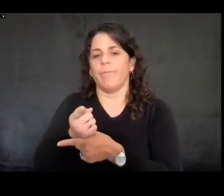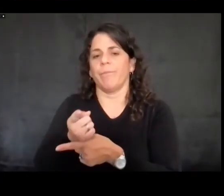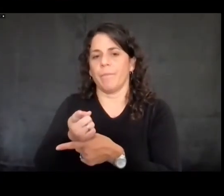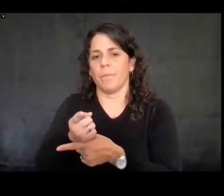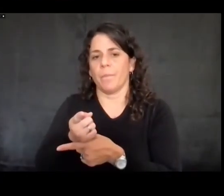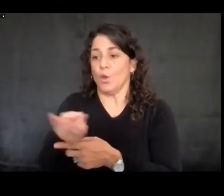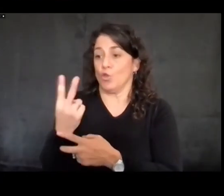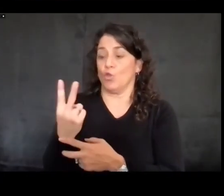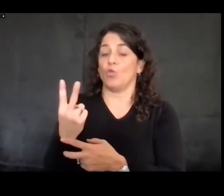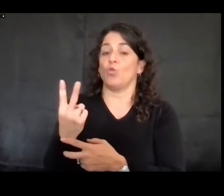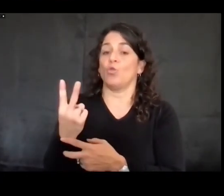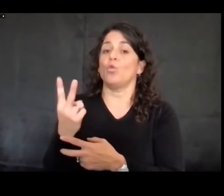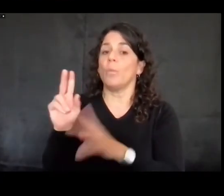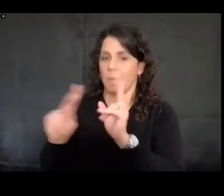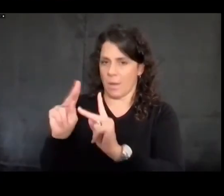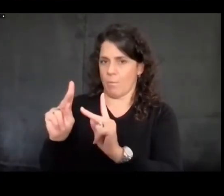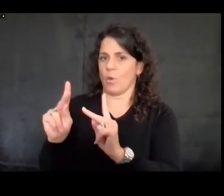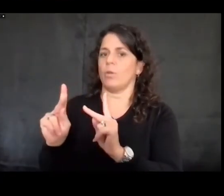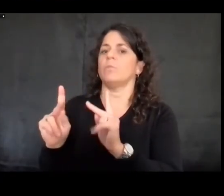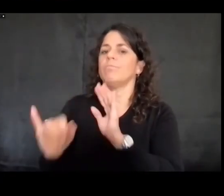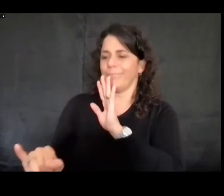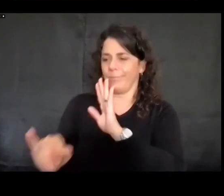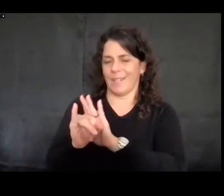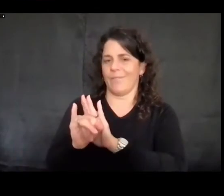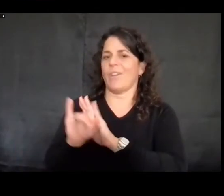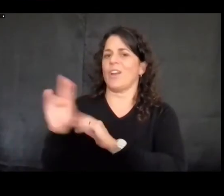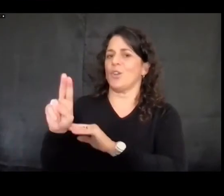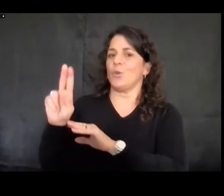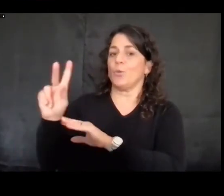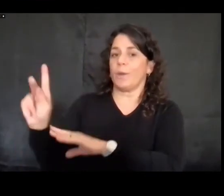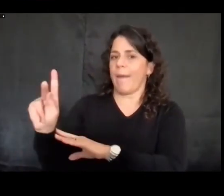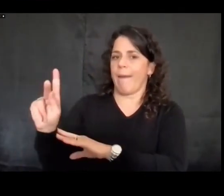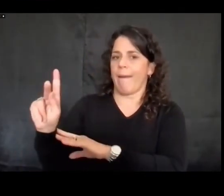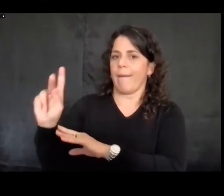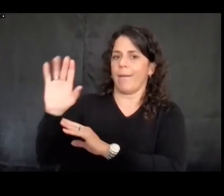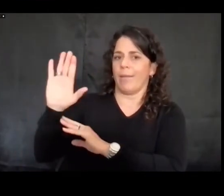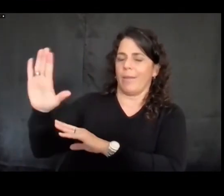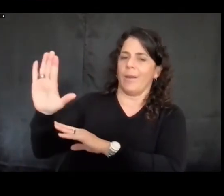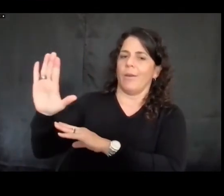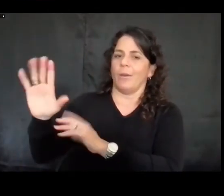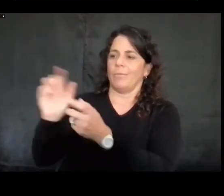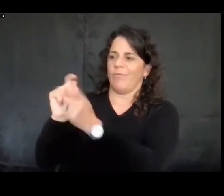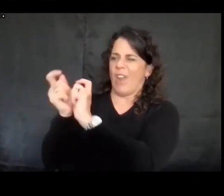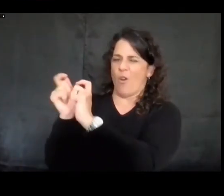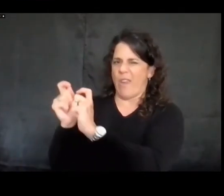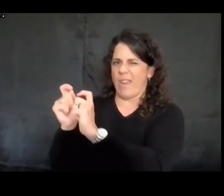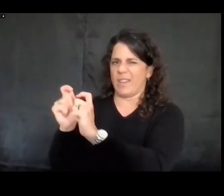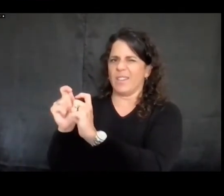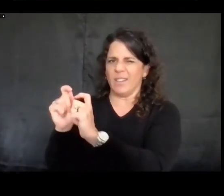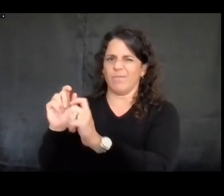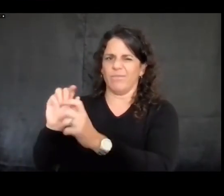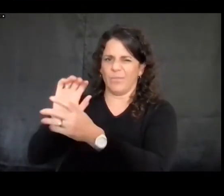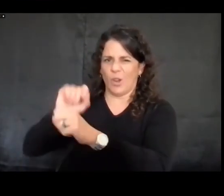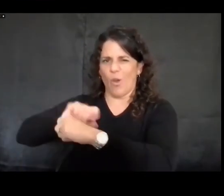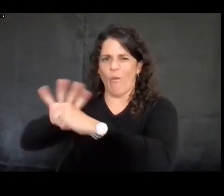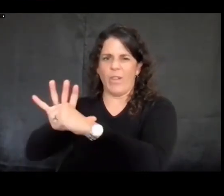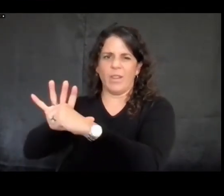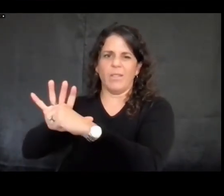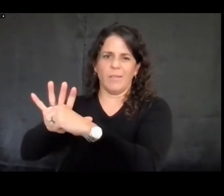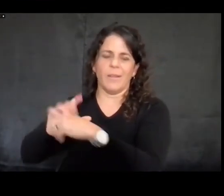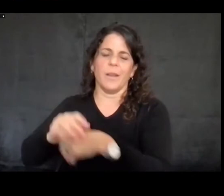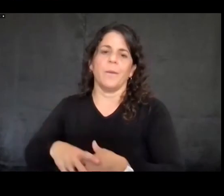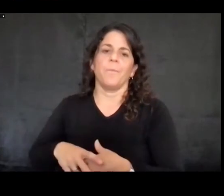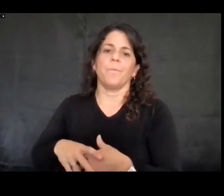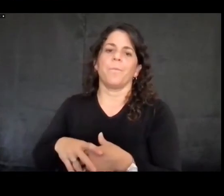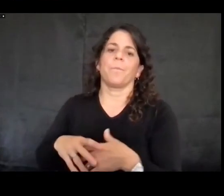hay dos variantes que fueron identificados porque se hizo una vigila ción